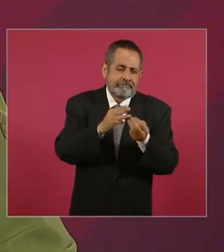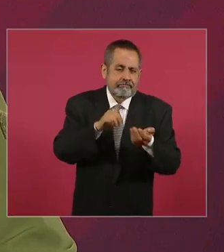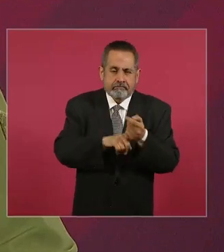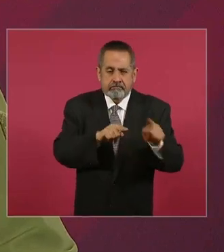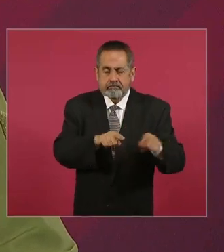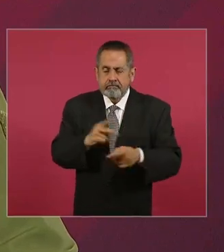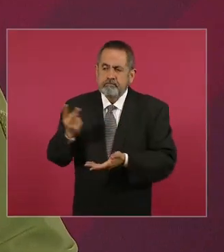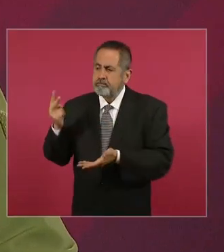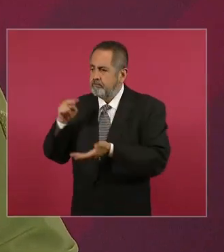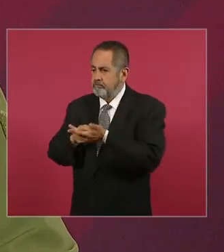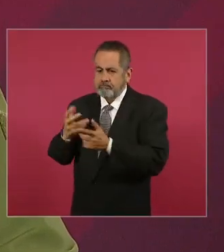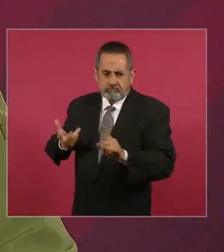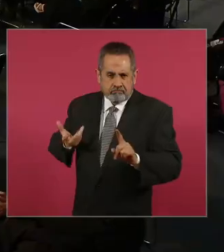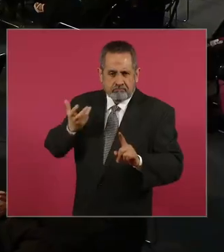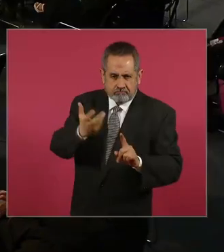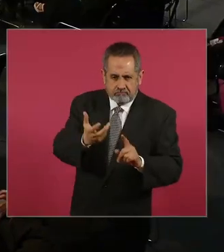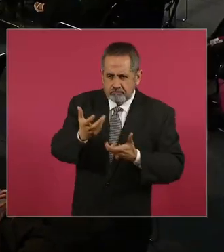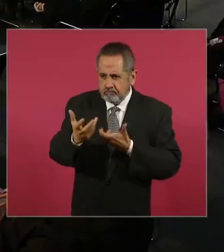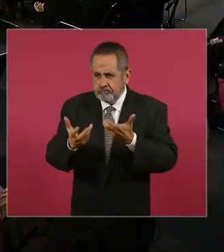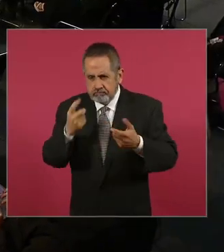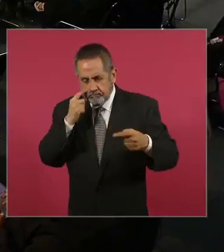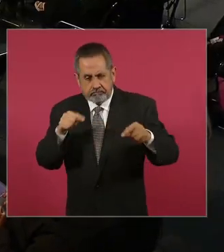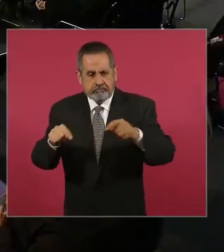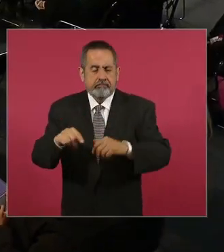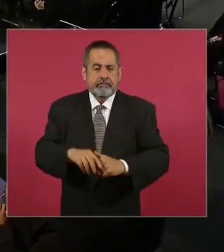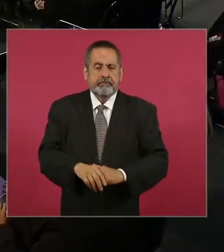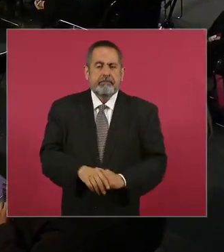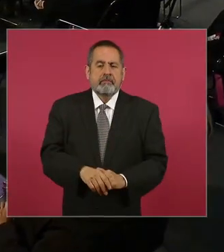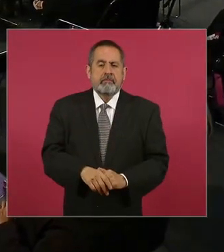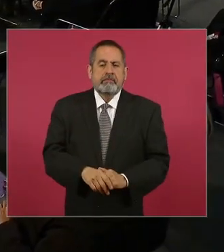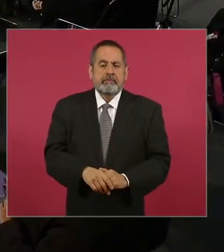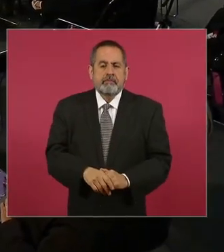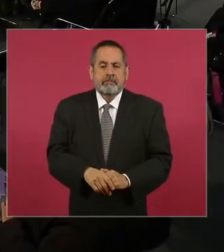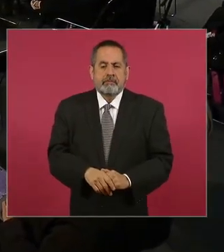actos delictivos de las organizaciones criminales.